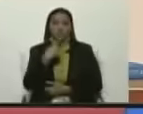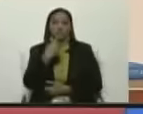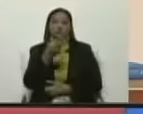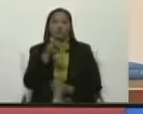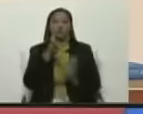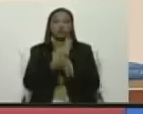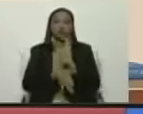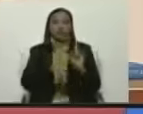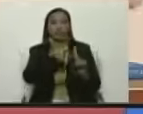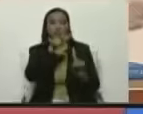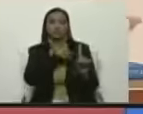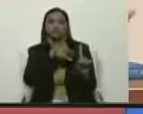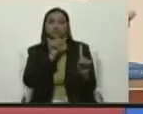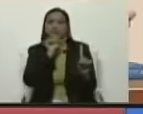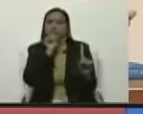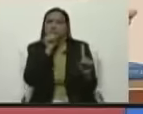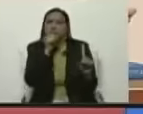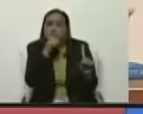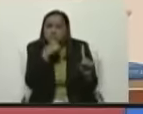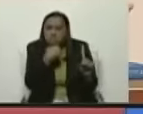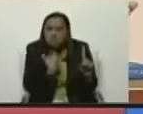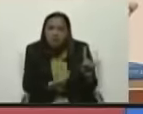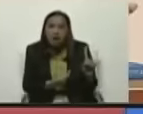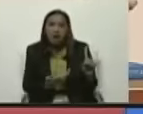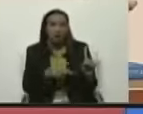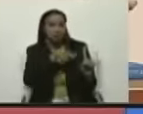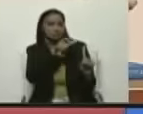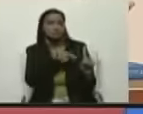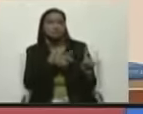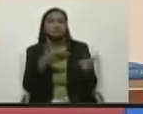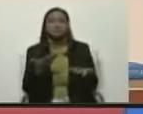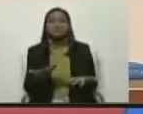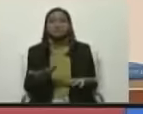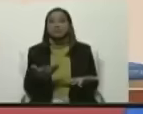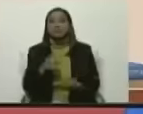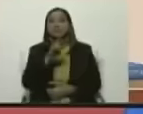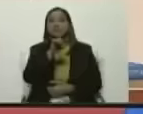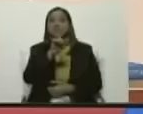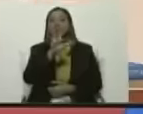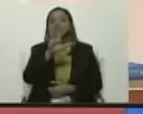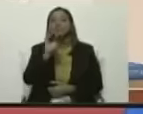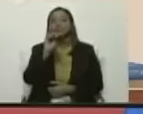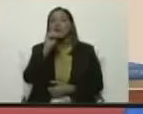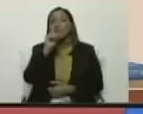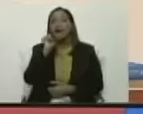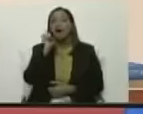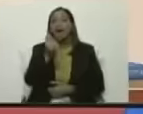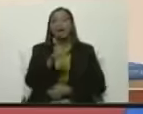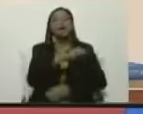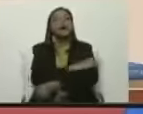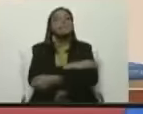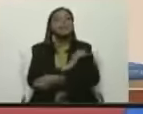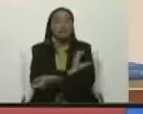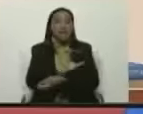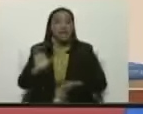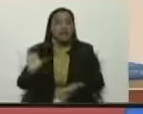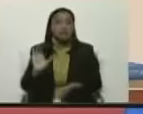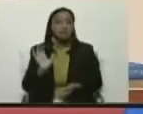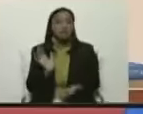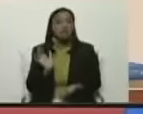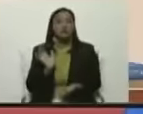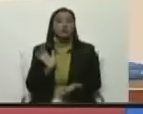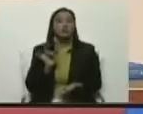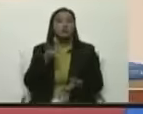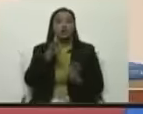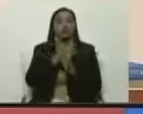decrépito. Es el capitalismo, 150 años. Y salió la derecha de una vez a disfrazar a su candidato, o a